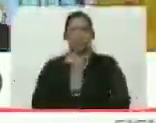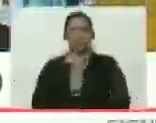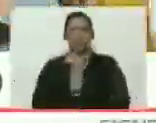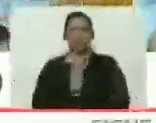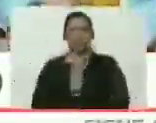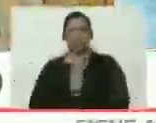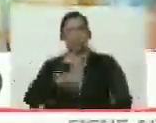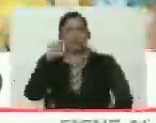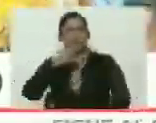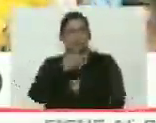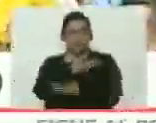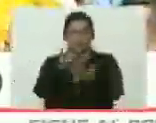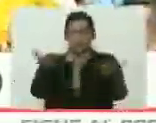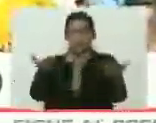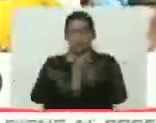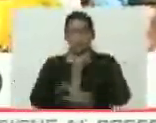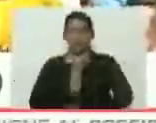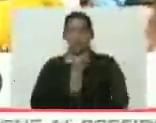La juventud.